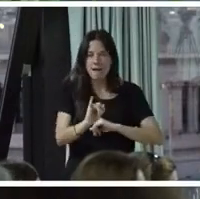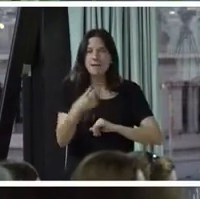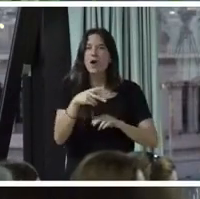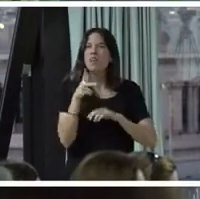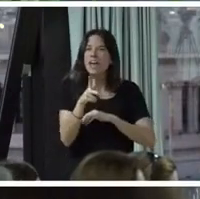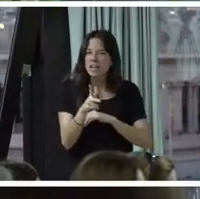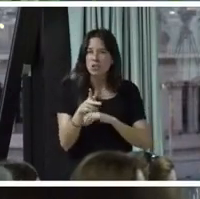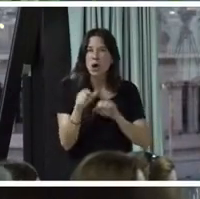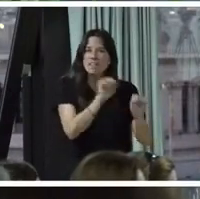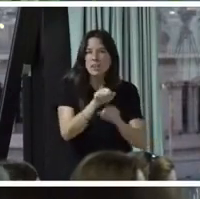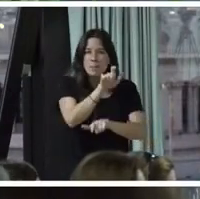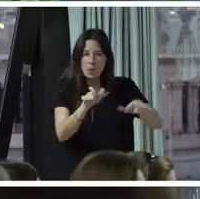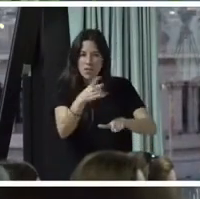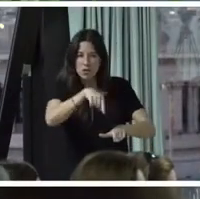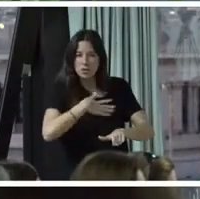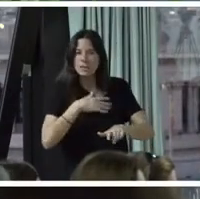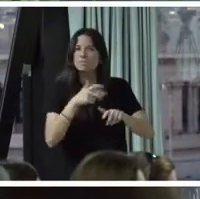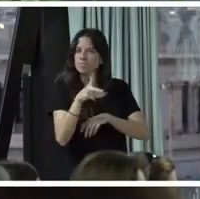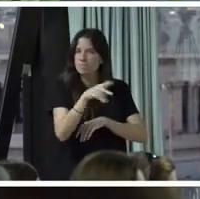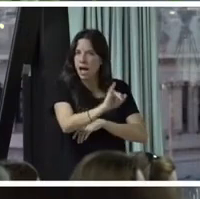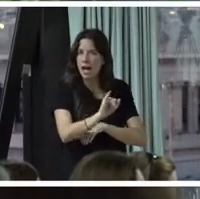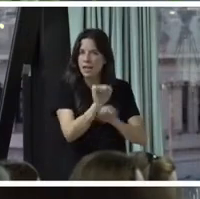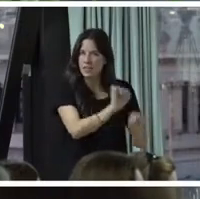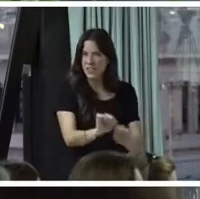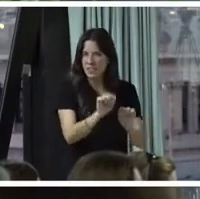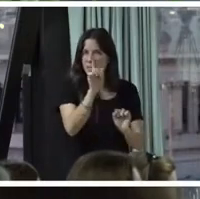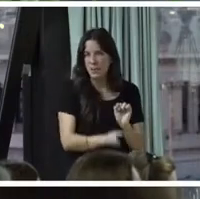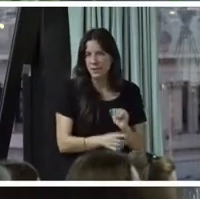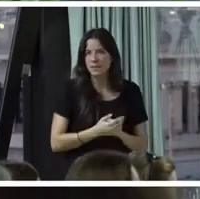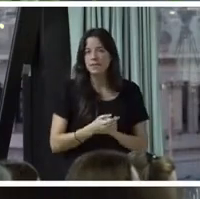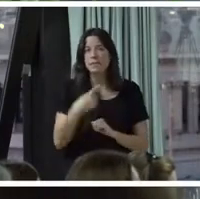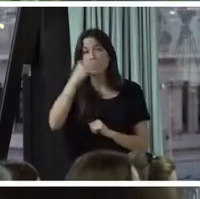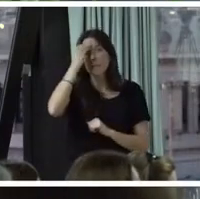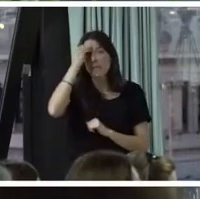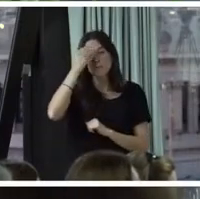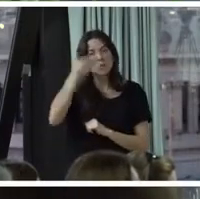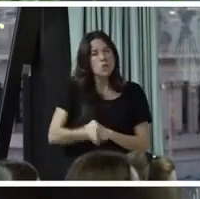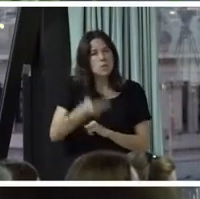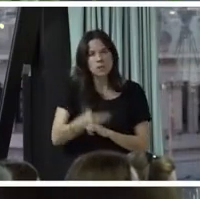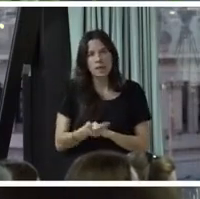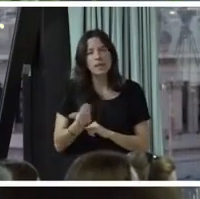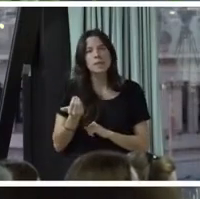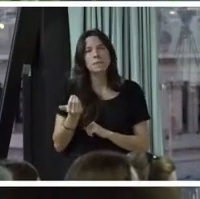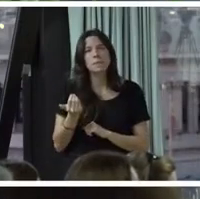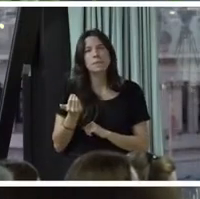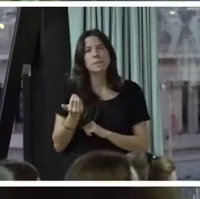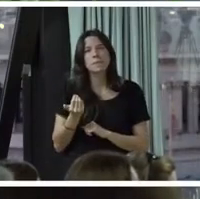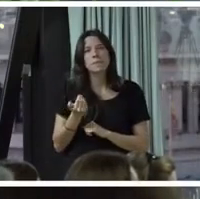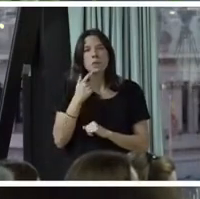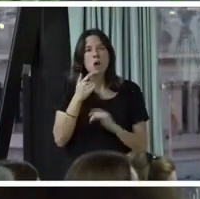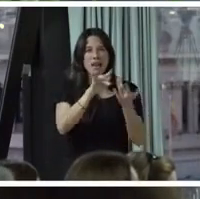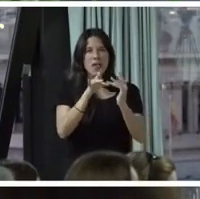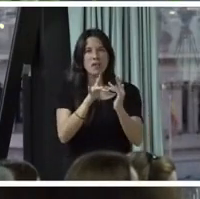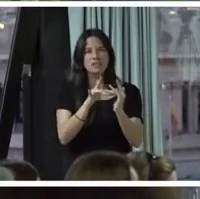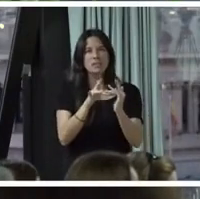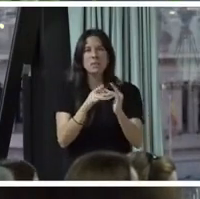derecho a defender a nuestra población consideramos que es muy importante romper relaciones diplomáticas